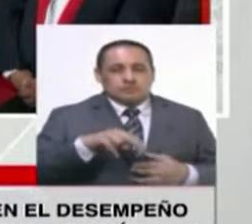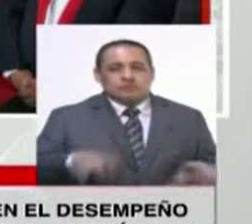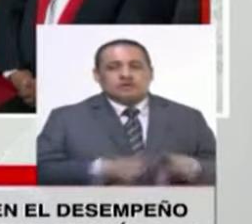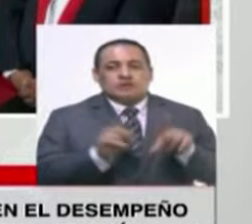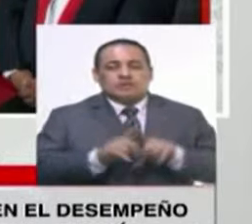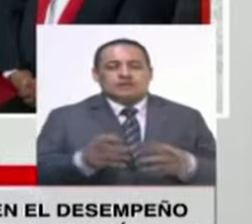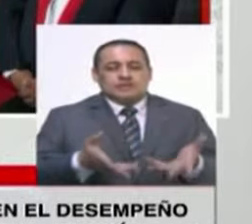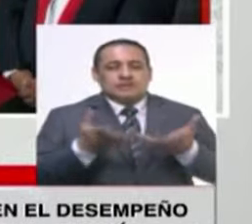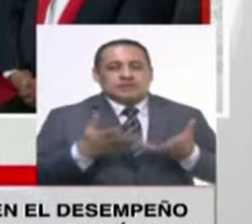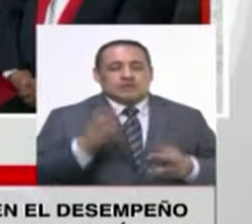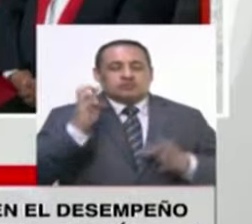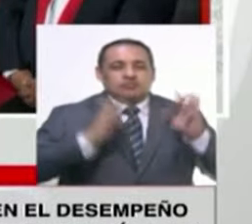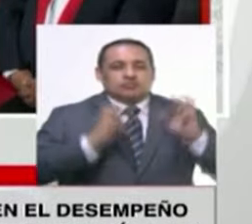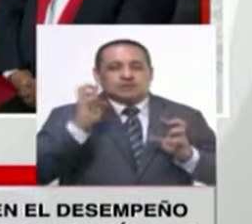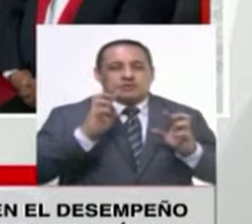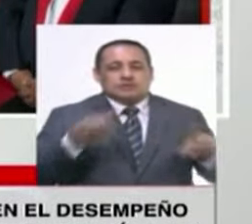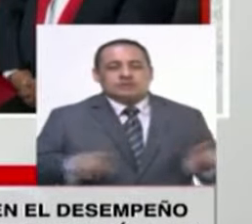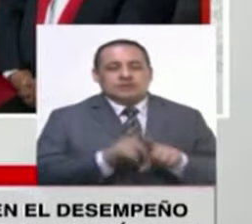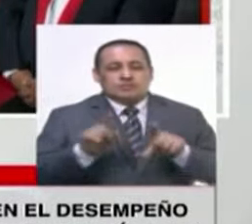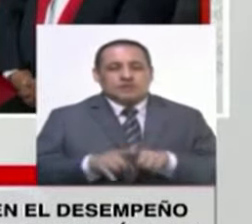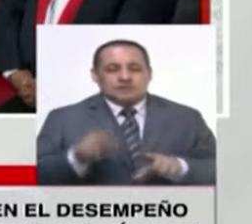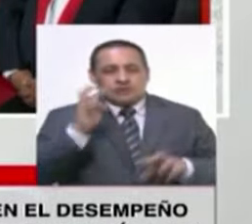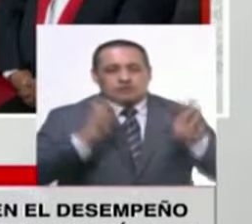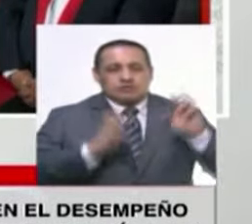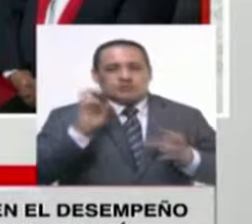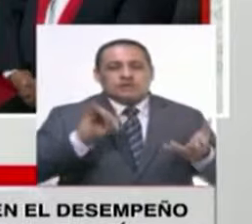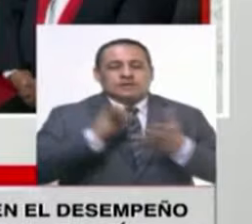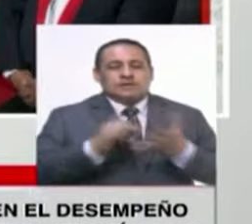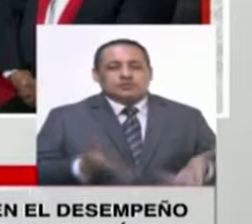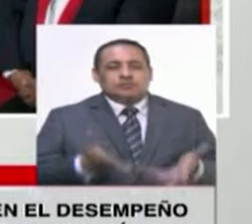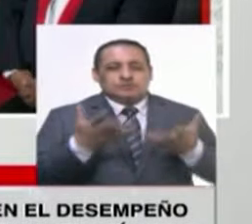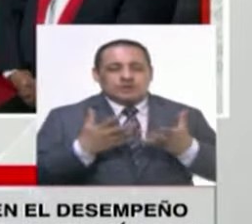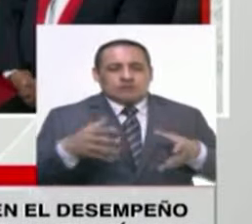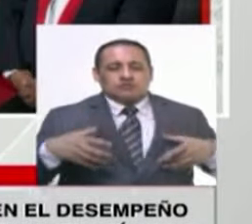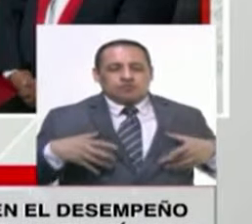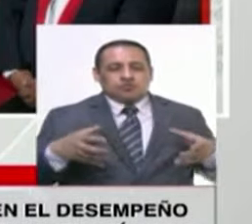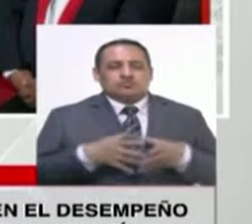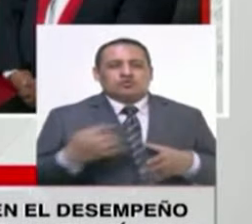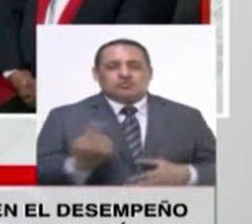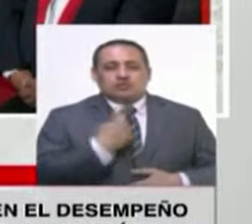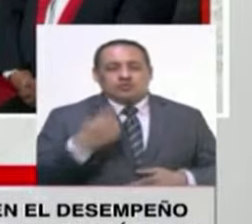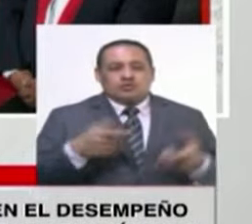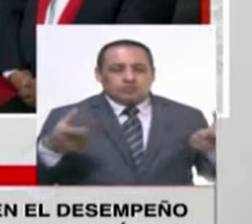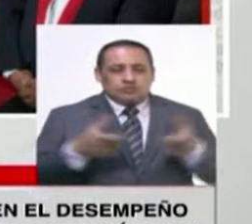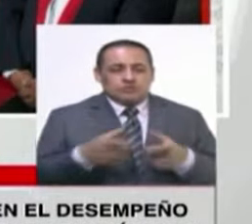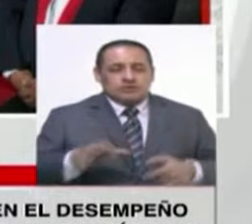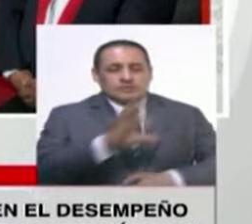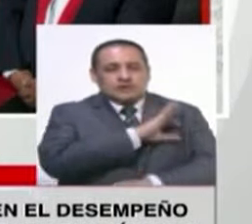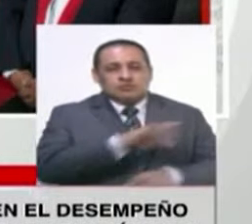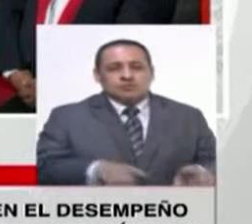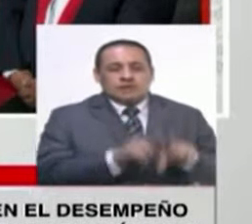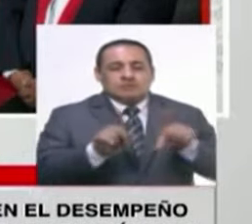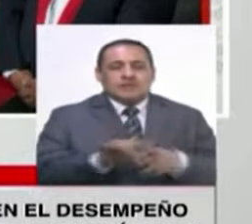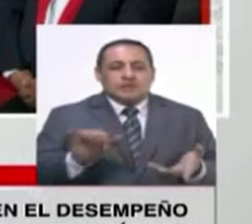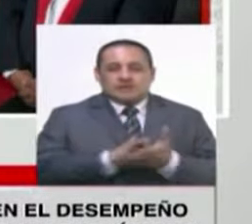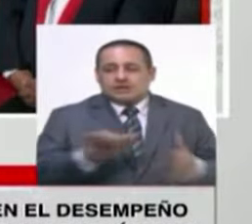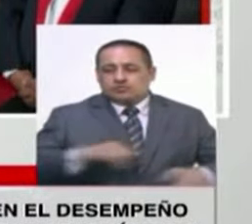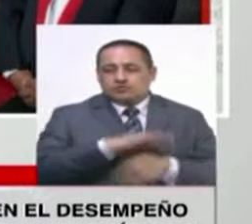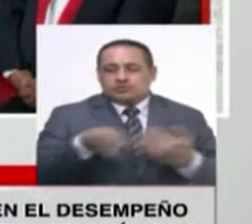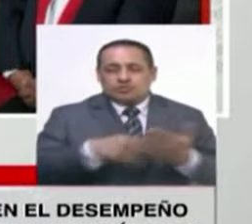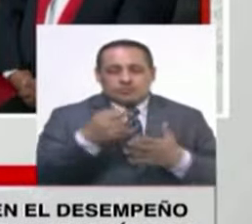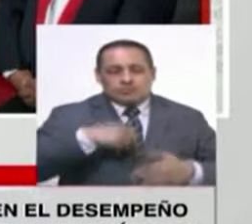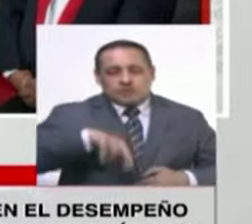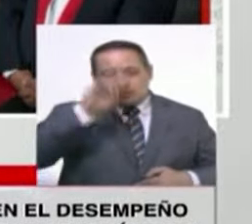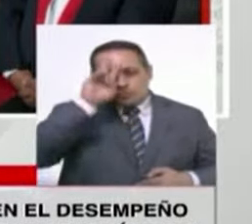le genera dudas. Y son las dudas las que nos está generando, no solamente a la Comisión de Fiscalización, sino a todo el